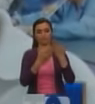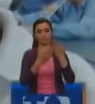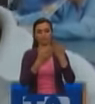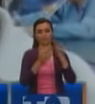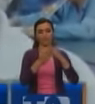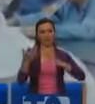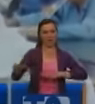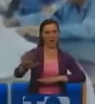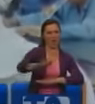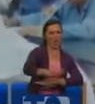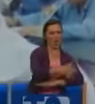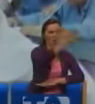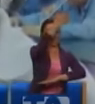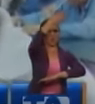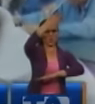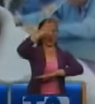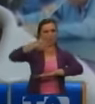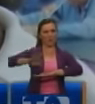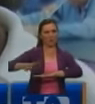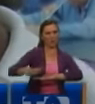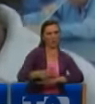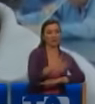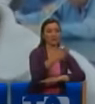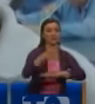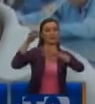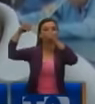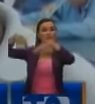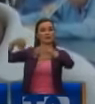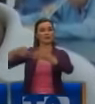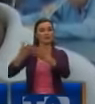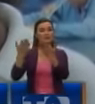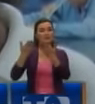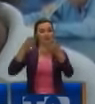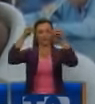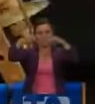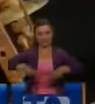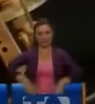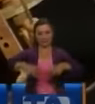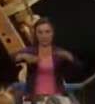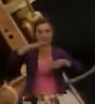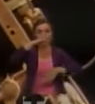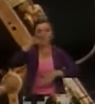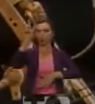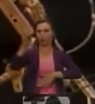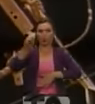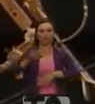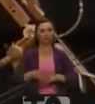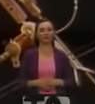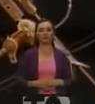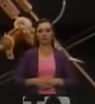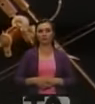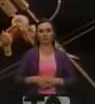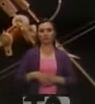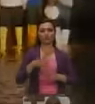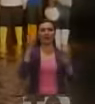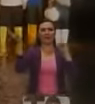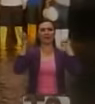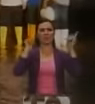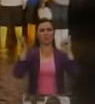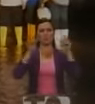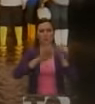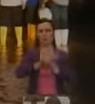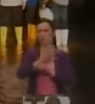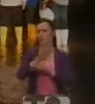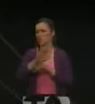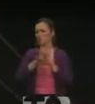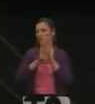oleaje, marea alta y además de eso las lluvias. No tiene que ver con el fenómeno del Niño. Atacames es uno de los cantones más afectados. La